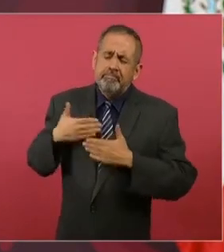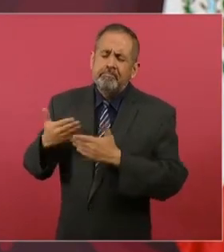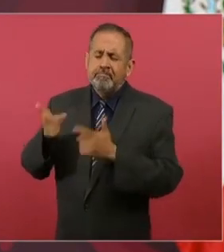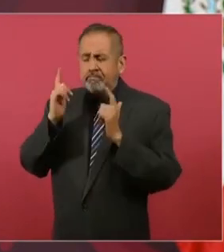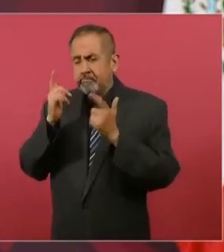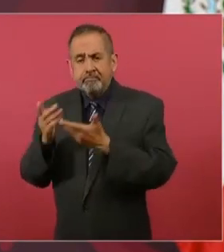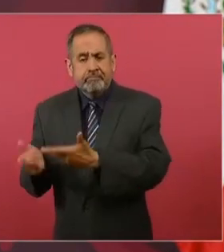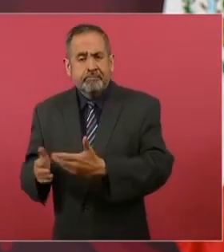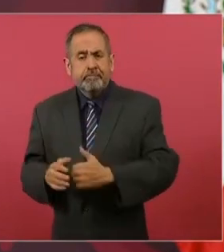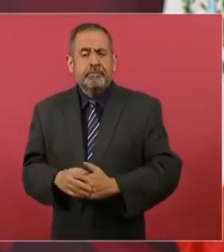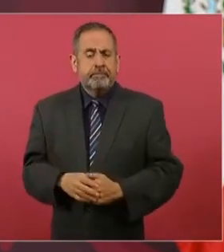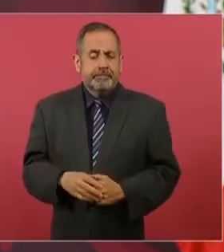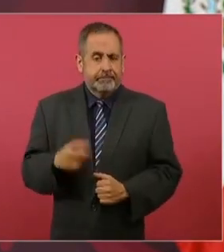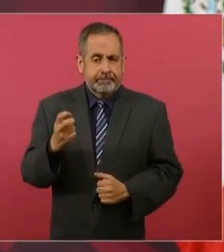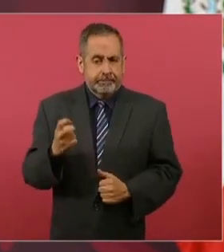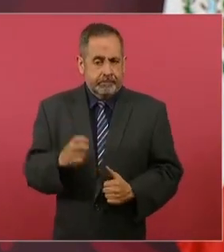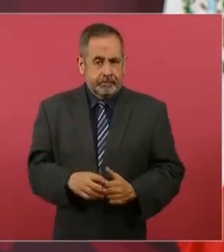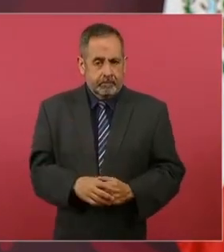es